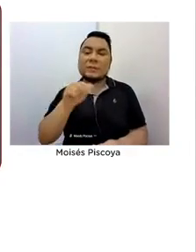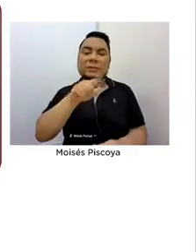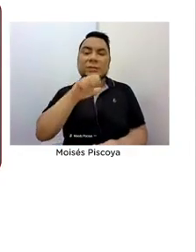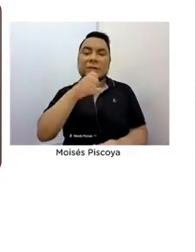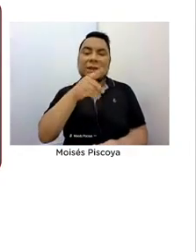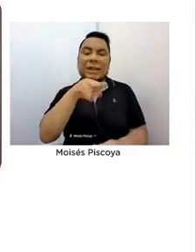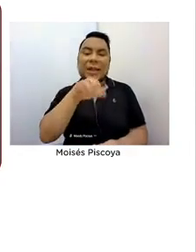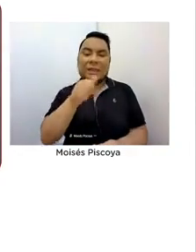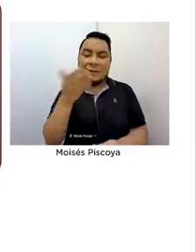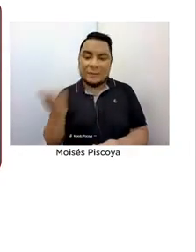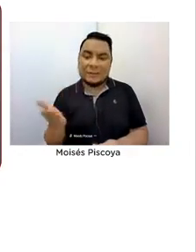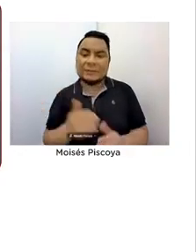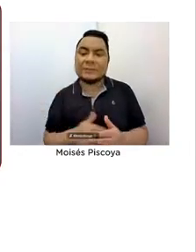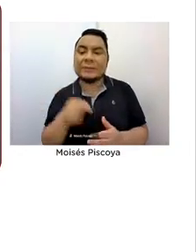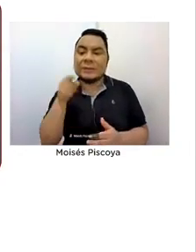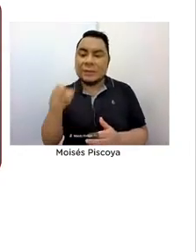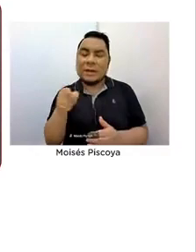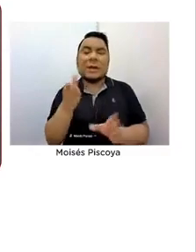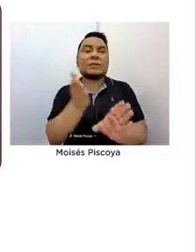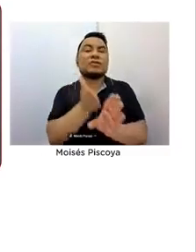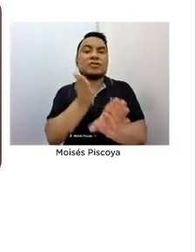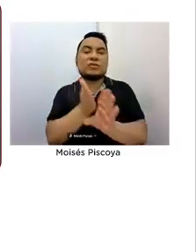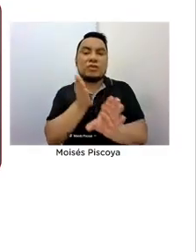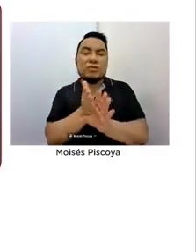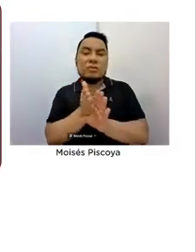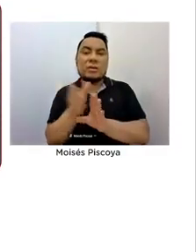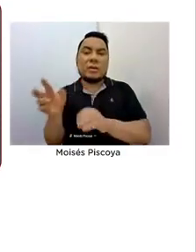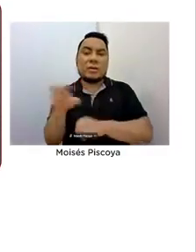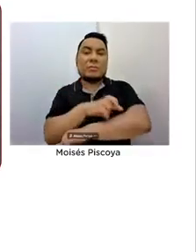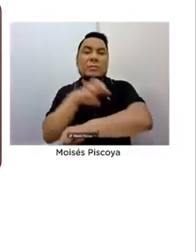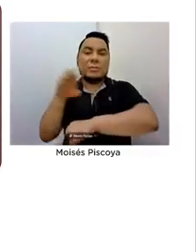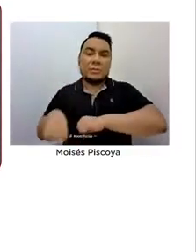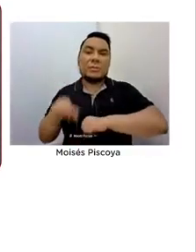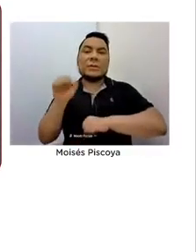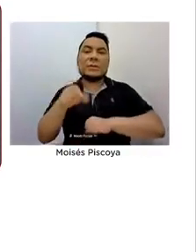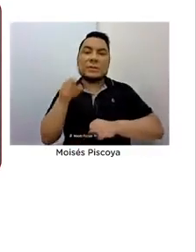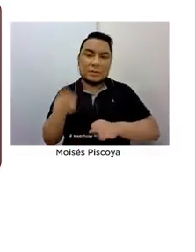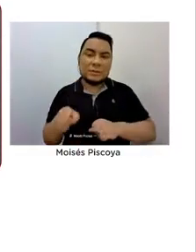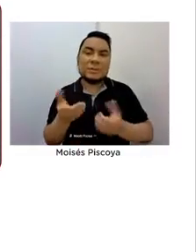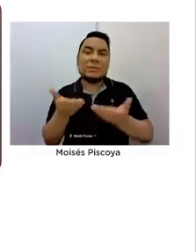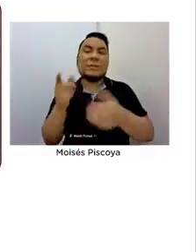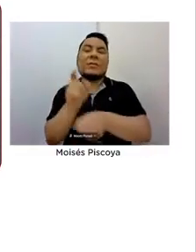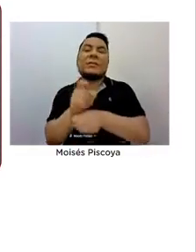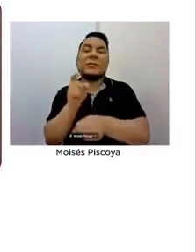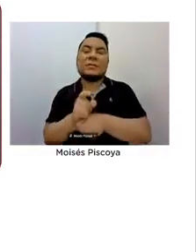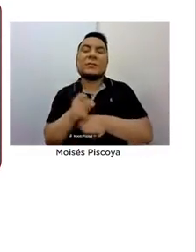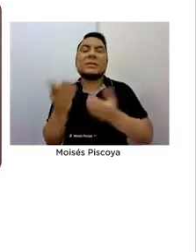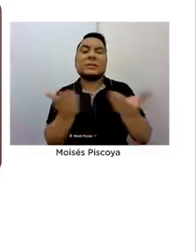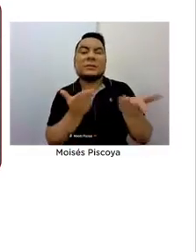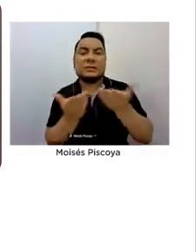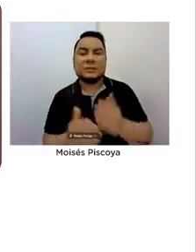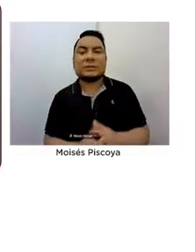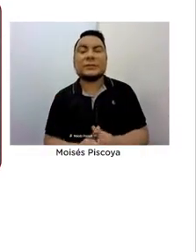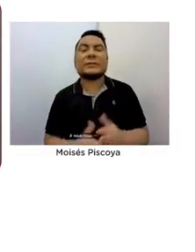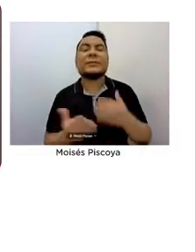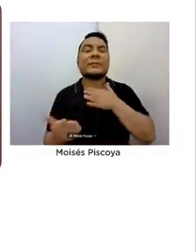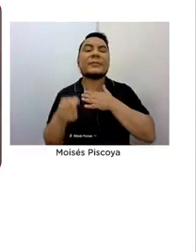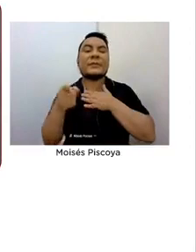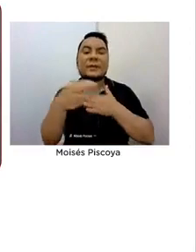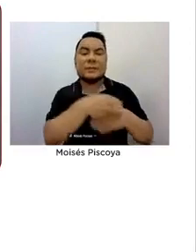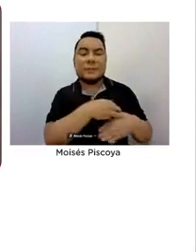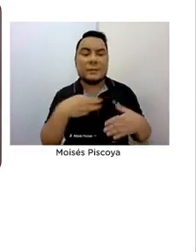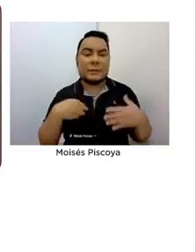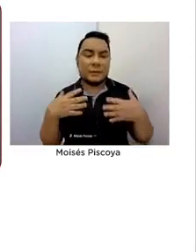Ríos Cisniegas, y es psicóloga de profesión, quien labora en la Dirección de Formación Docente en Servicio del Ministerio de